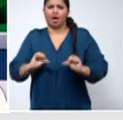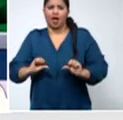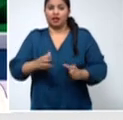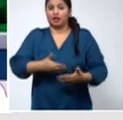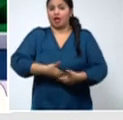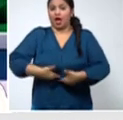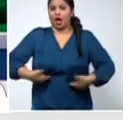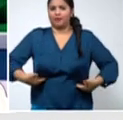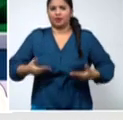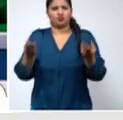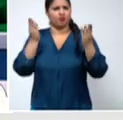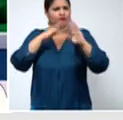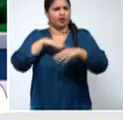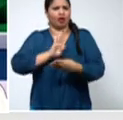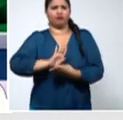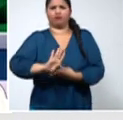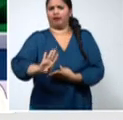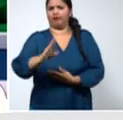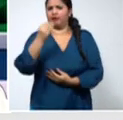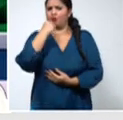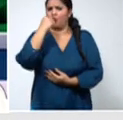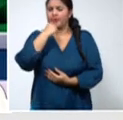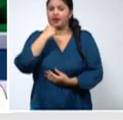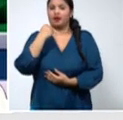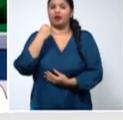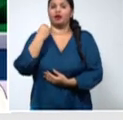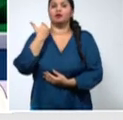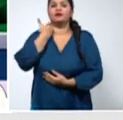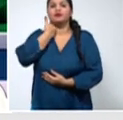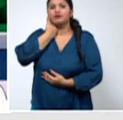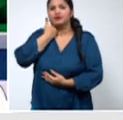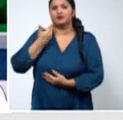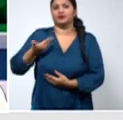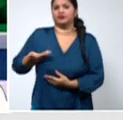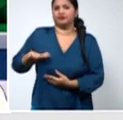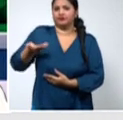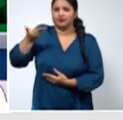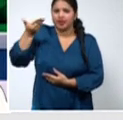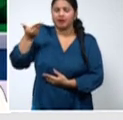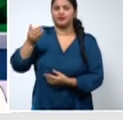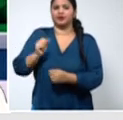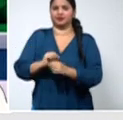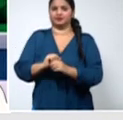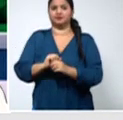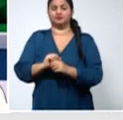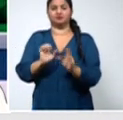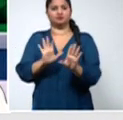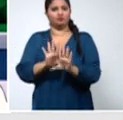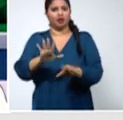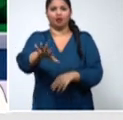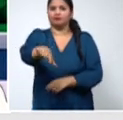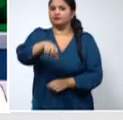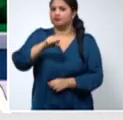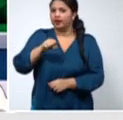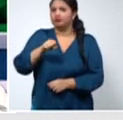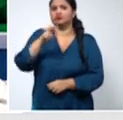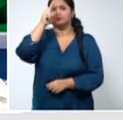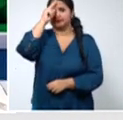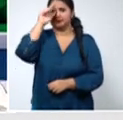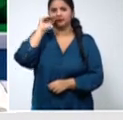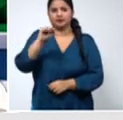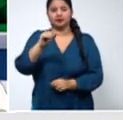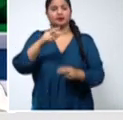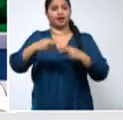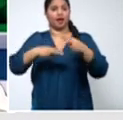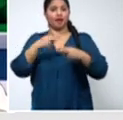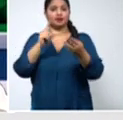y fiebre. Es por lo que comienzan sus síntomas, se identifica, se ingresa, se hace el diagnóstico, se